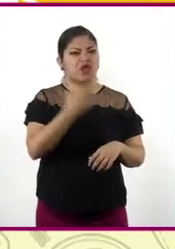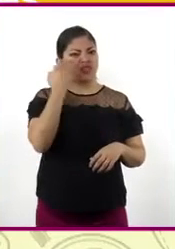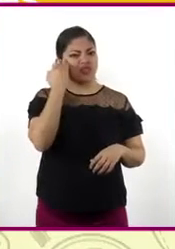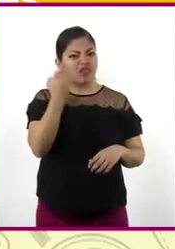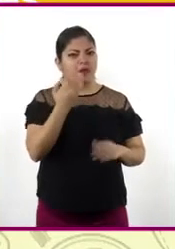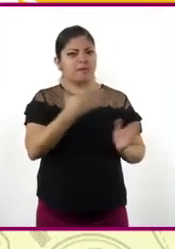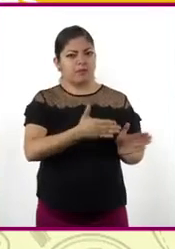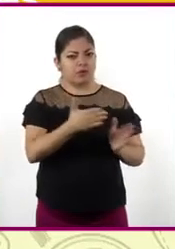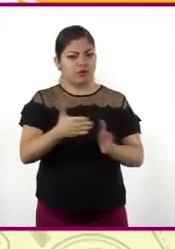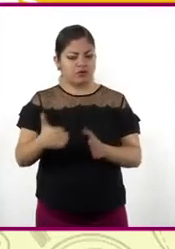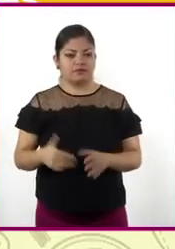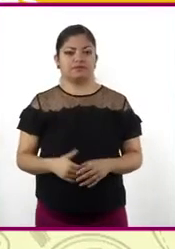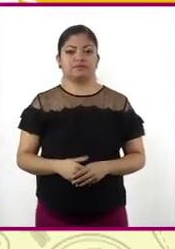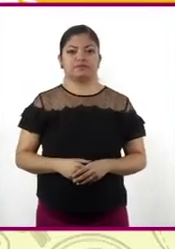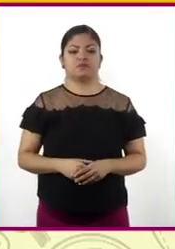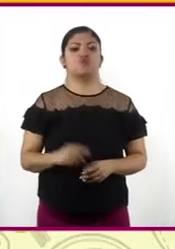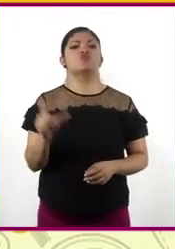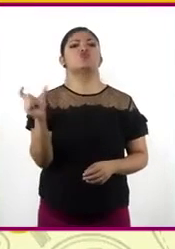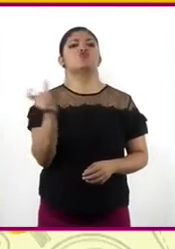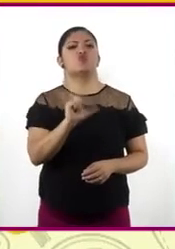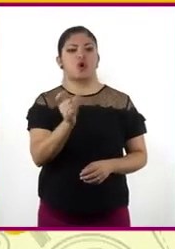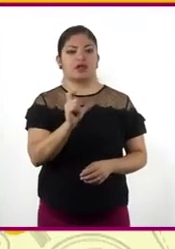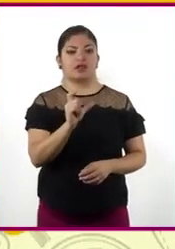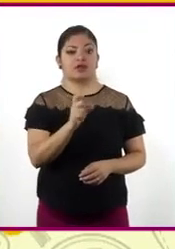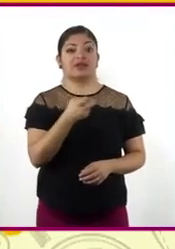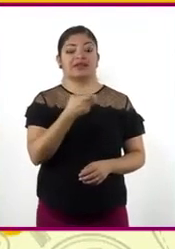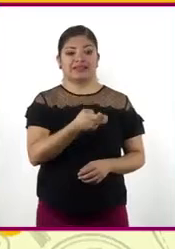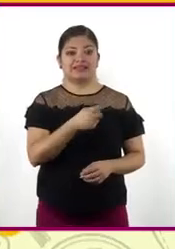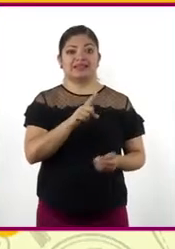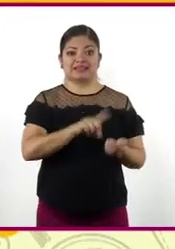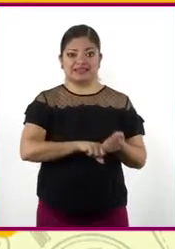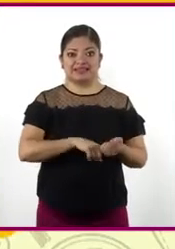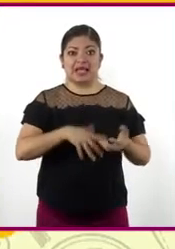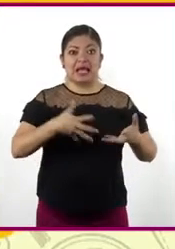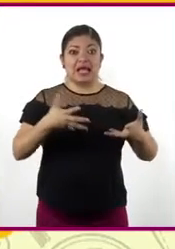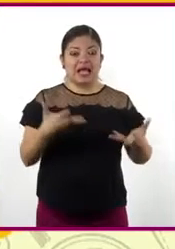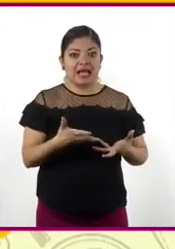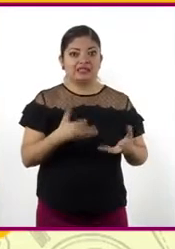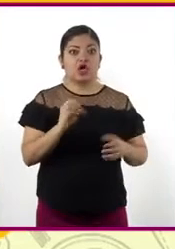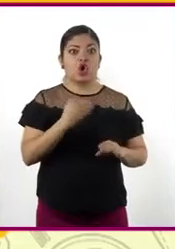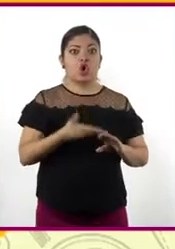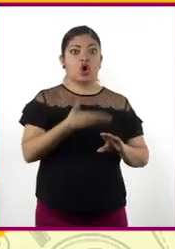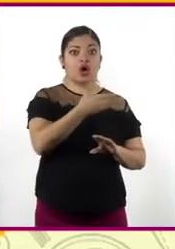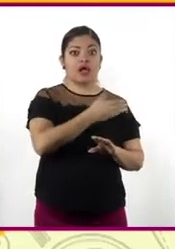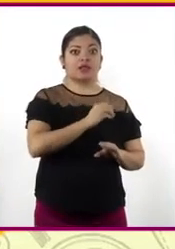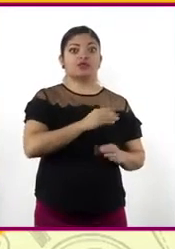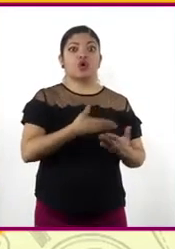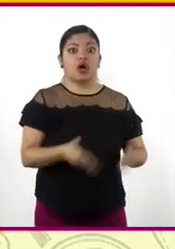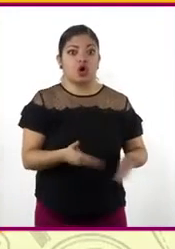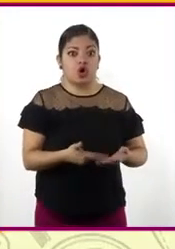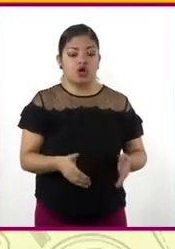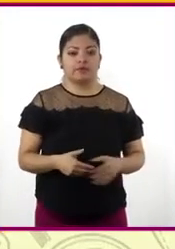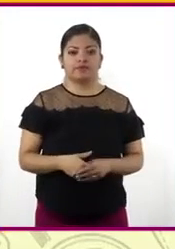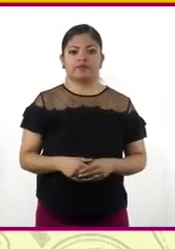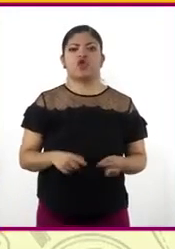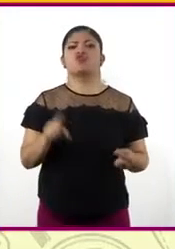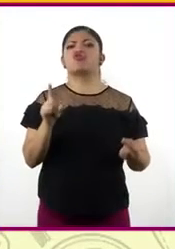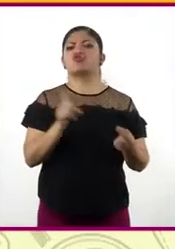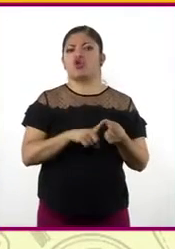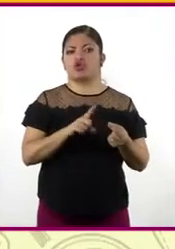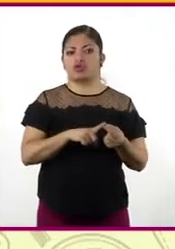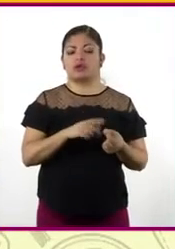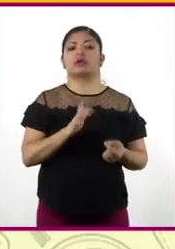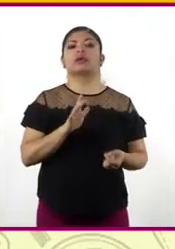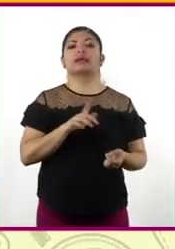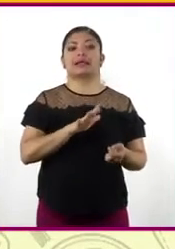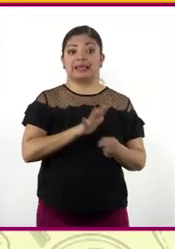hechos o situaciones. ¿Cuándo? Es el momento en que suceden o sucedieron los hechos. ¿Dónde? Es el